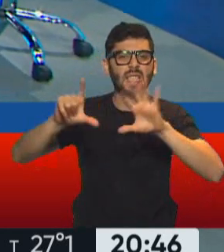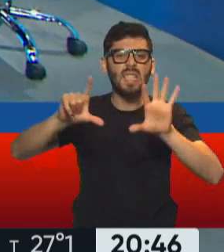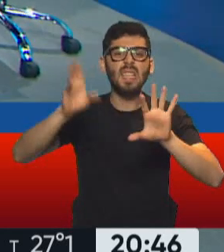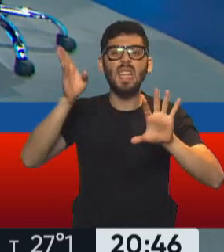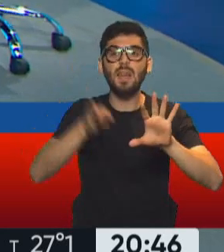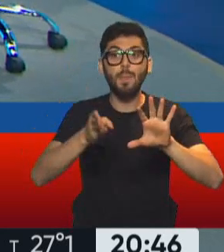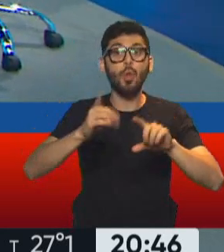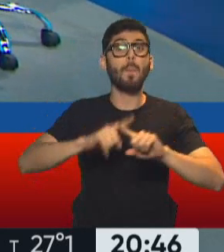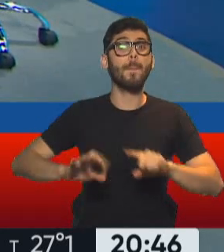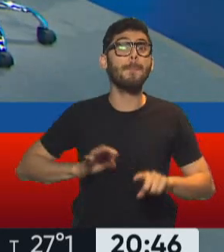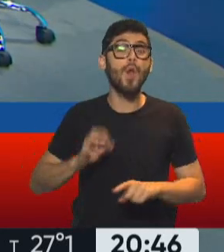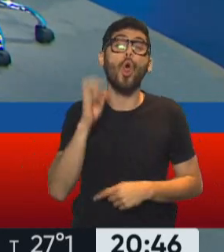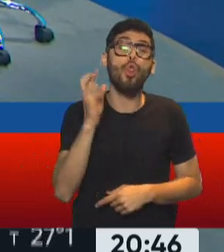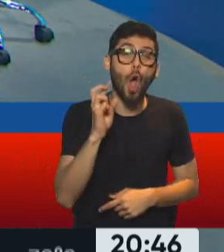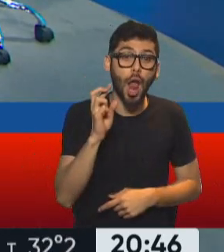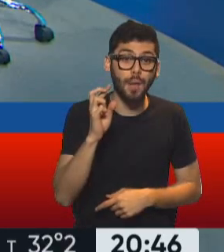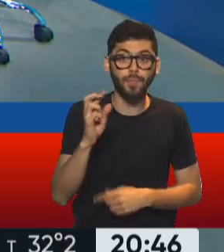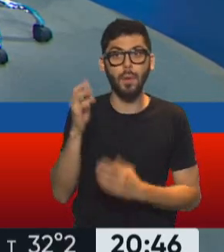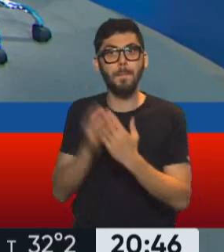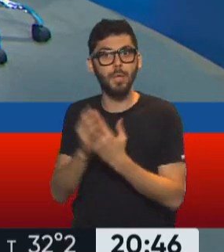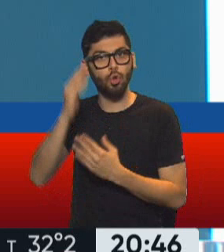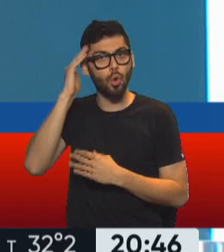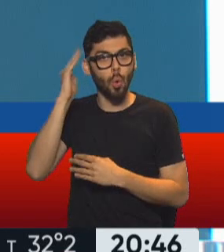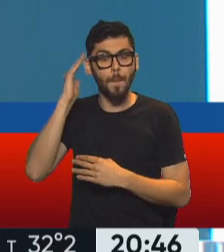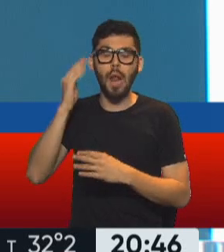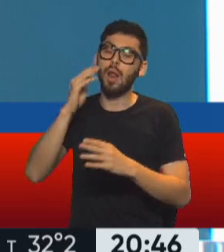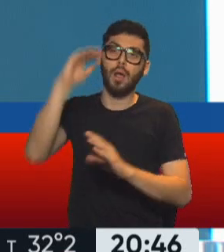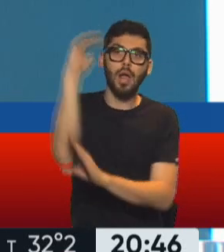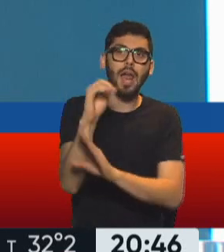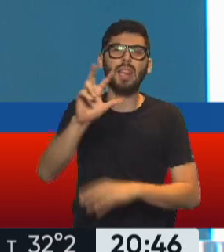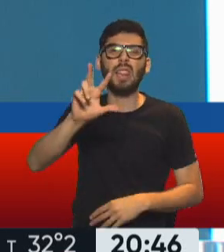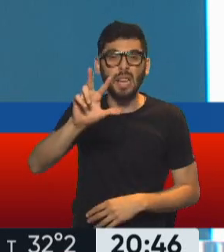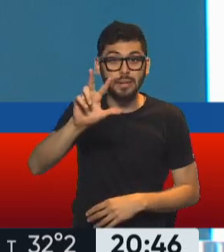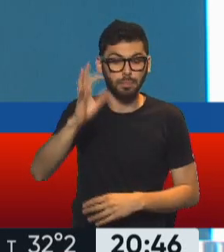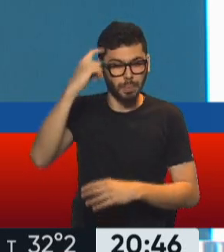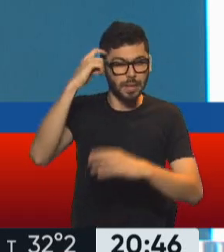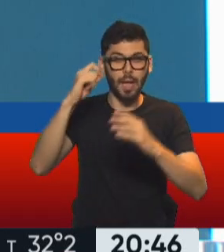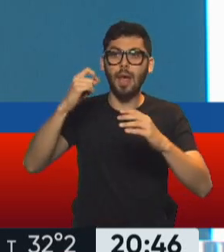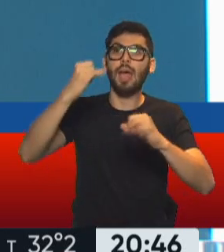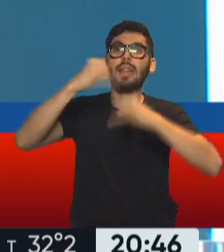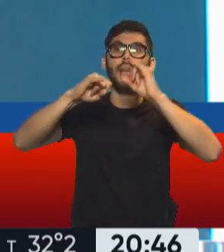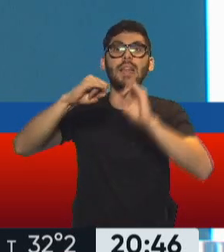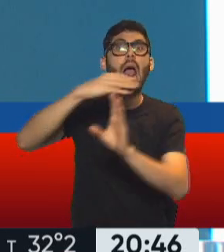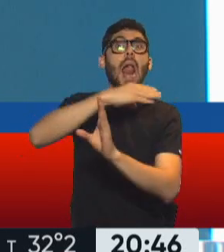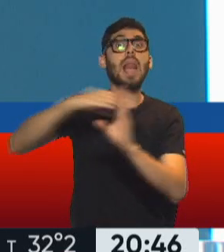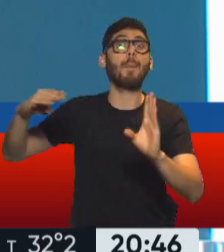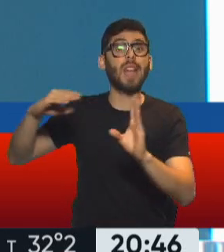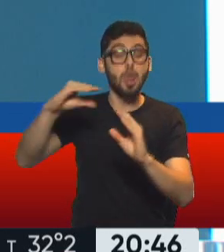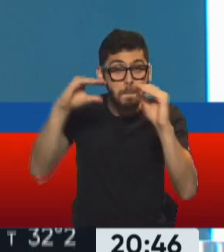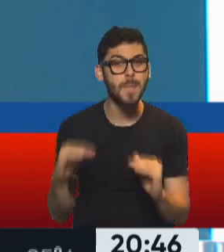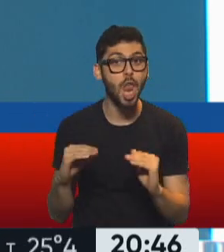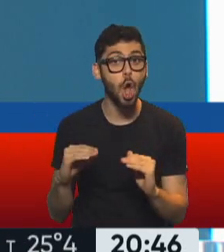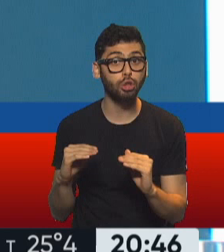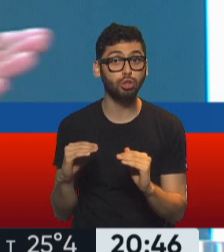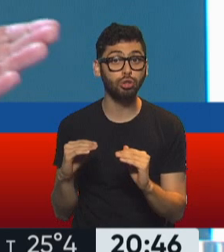en dólares. Y la renegociación que hizo el ministro Guzmán dio el 3%. Claro. O sea, se bajó más de la mitad de los intereses. Ahora, Más de la cuando mitad de los